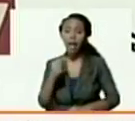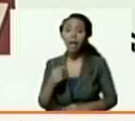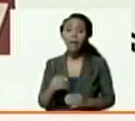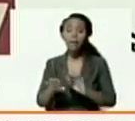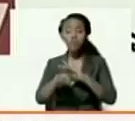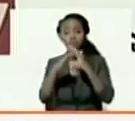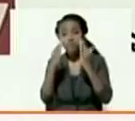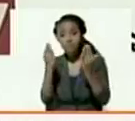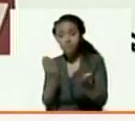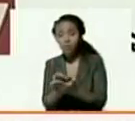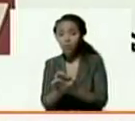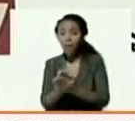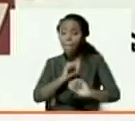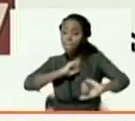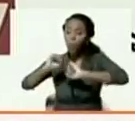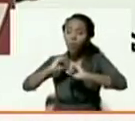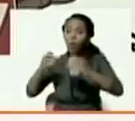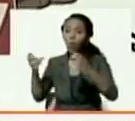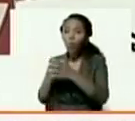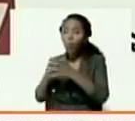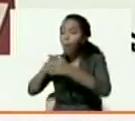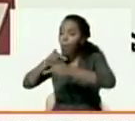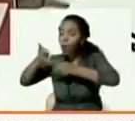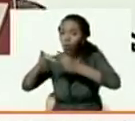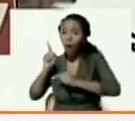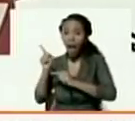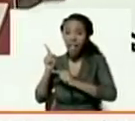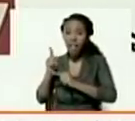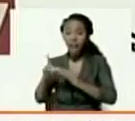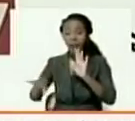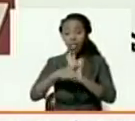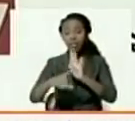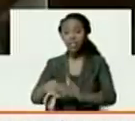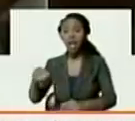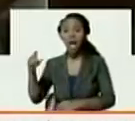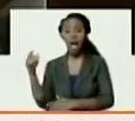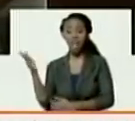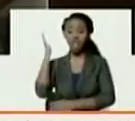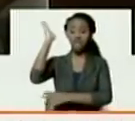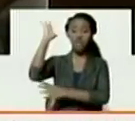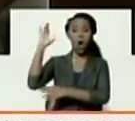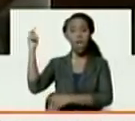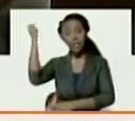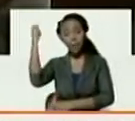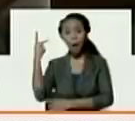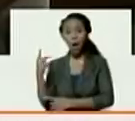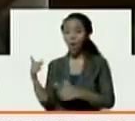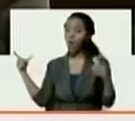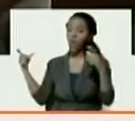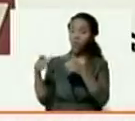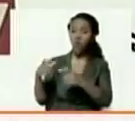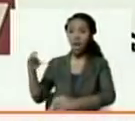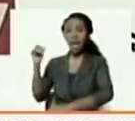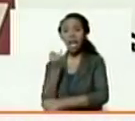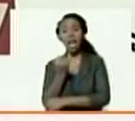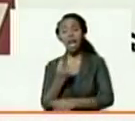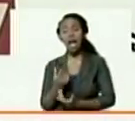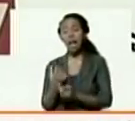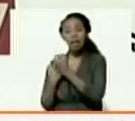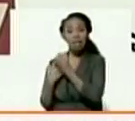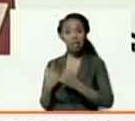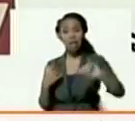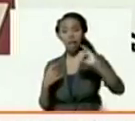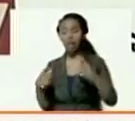políticos. Ahí anda ya la derecha atacando, que es el Foro de Sao Paulo. que se va a reunir la izquierda. Sí, nos vamos a